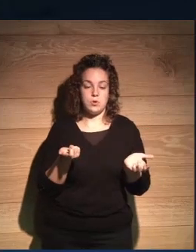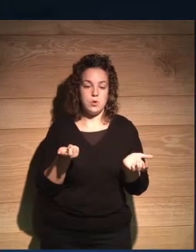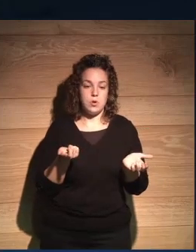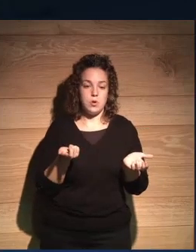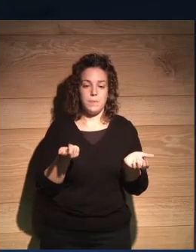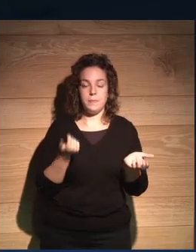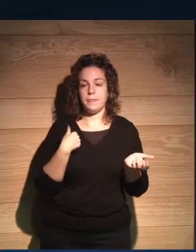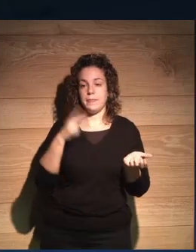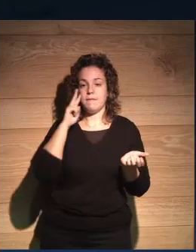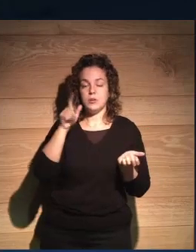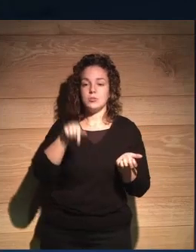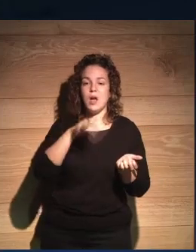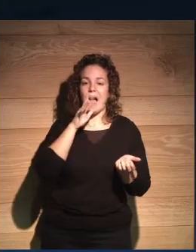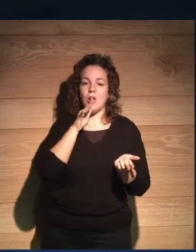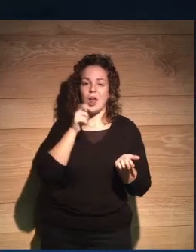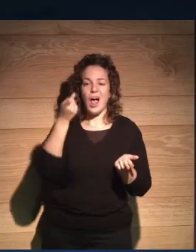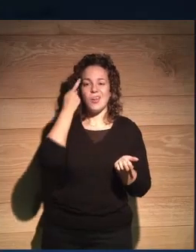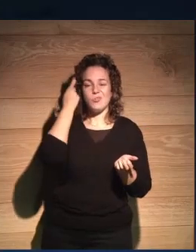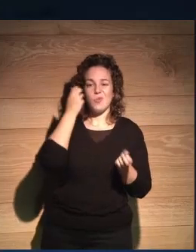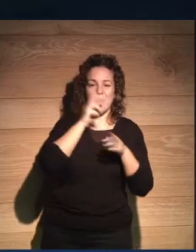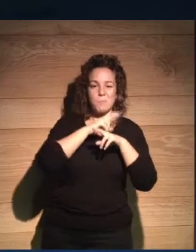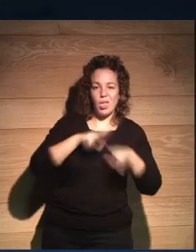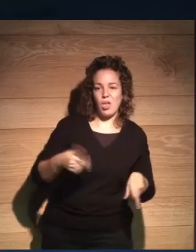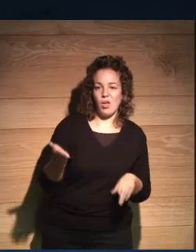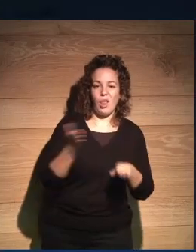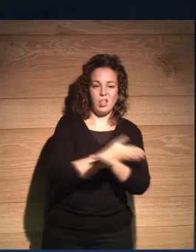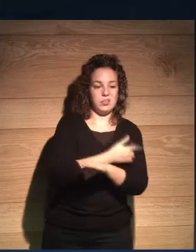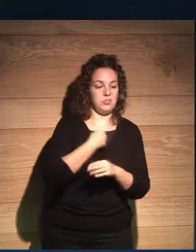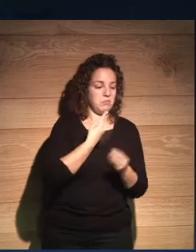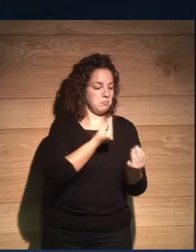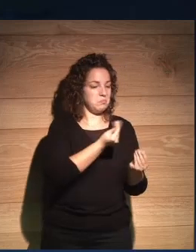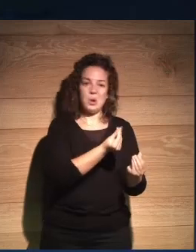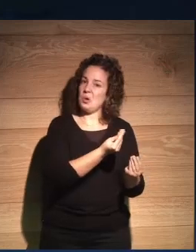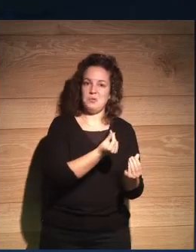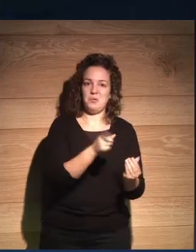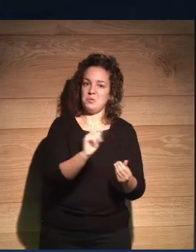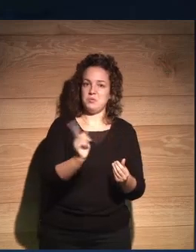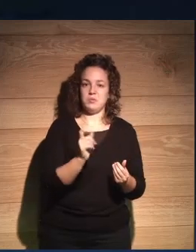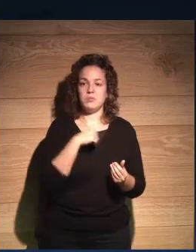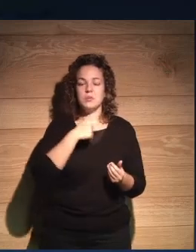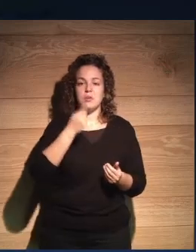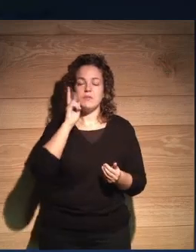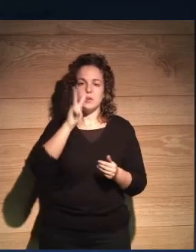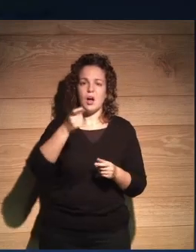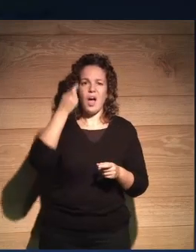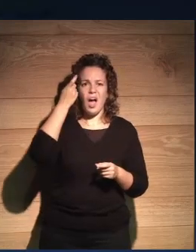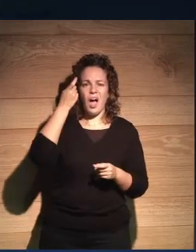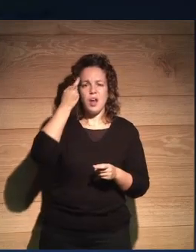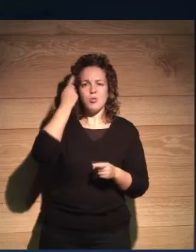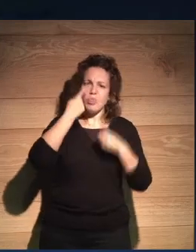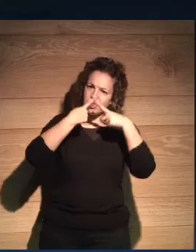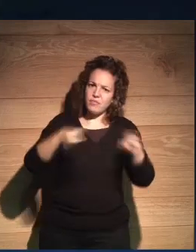que dicen de que ahora los alumnos son mucho peores que los de antes. Yo no lo percibo, Antonio. No lo percibo. Lo que veo que son alumnos distintos a los de